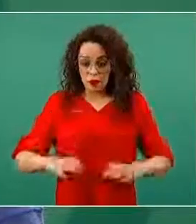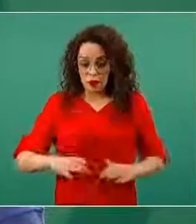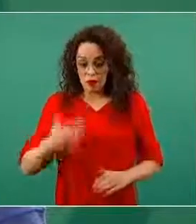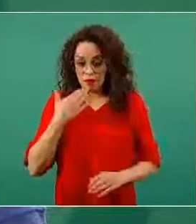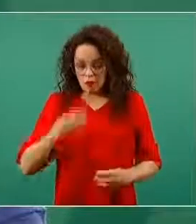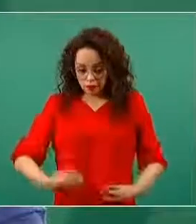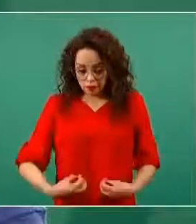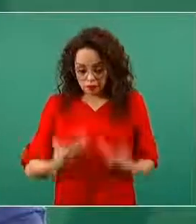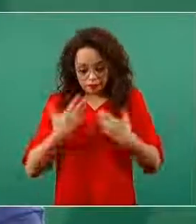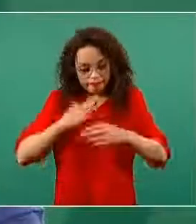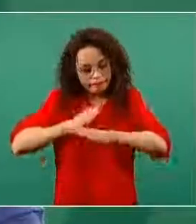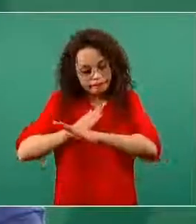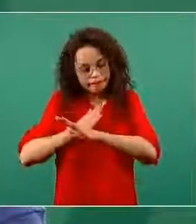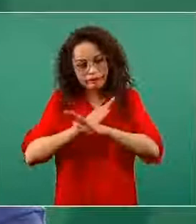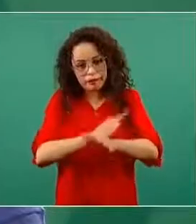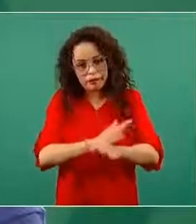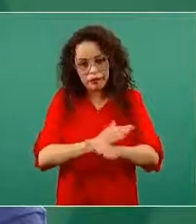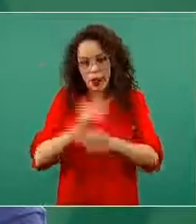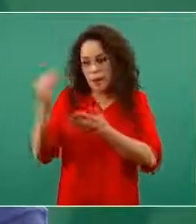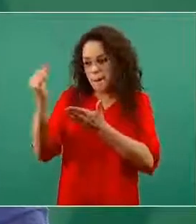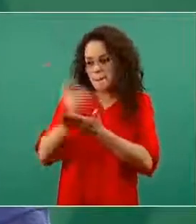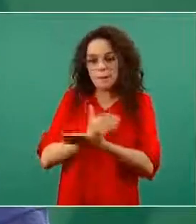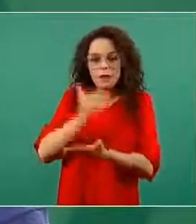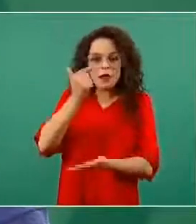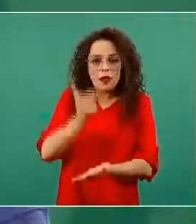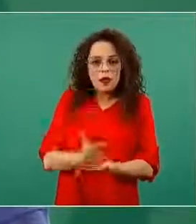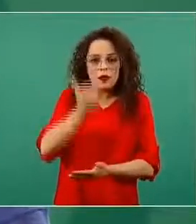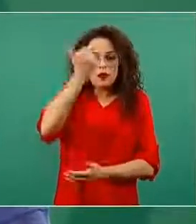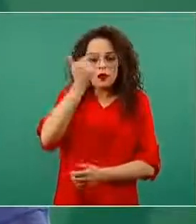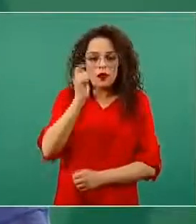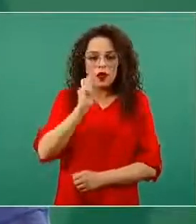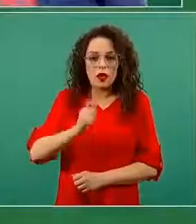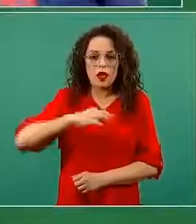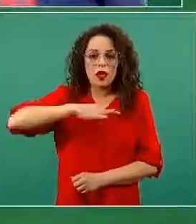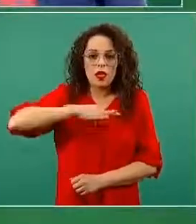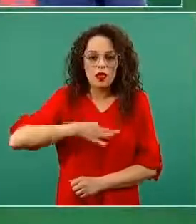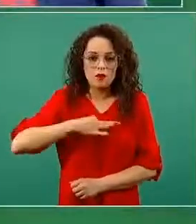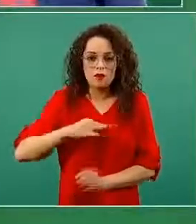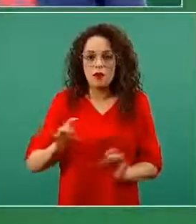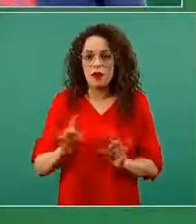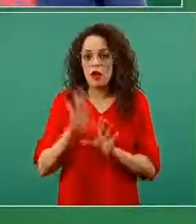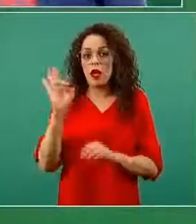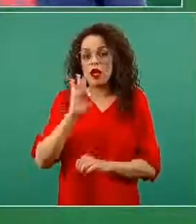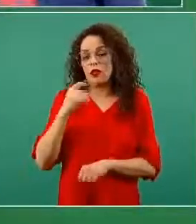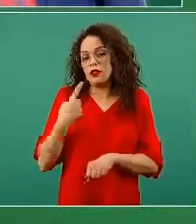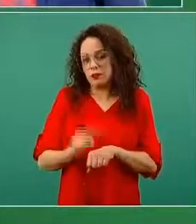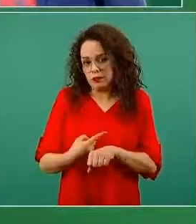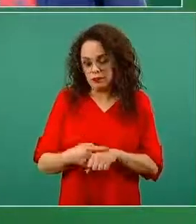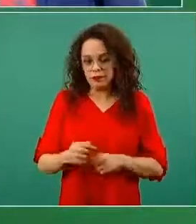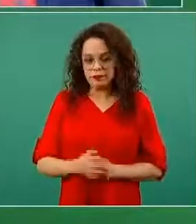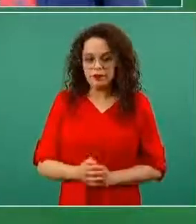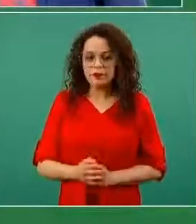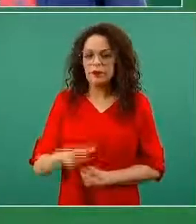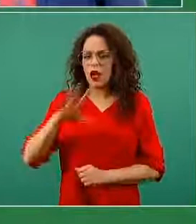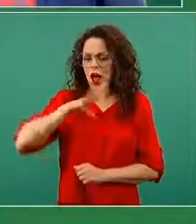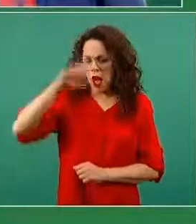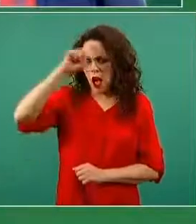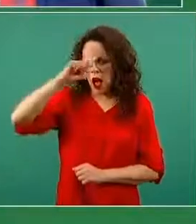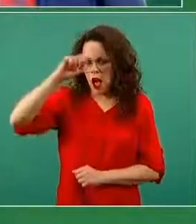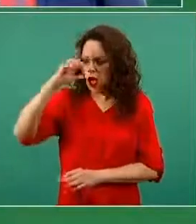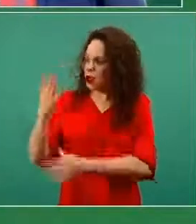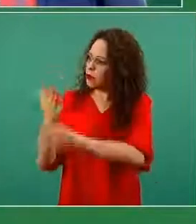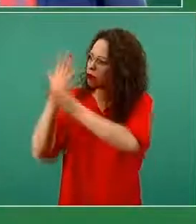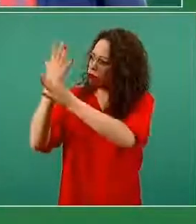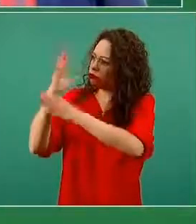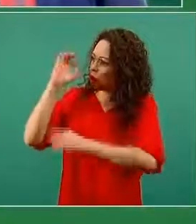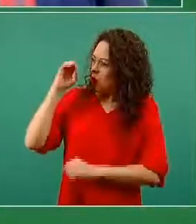responder y de evitar formas graves de la infección. Hay de hecho recomendaciones por la Organización Mundial de la Salud que es